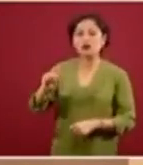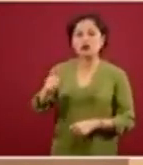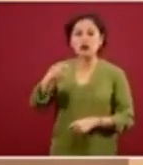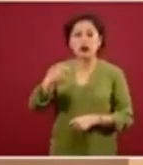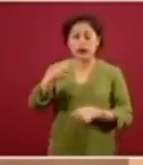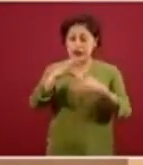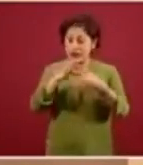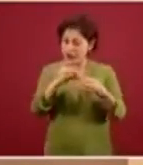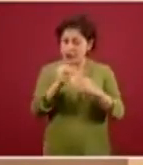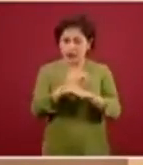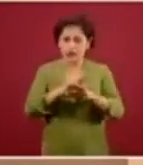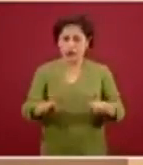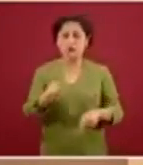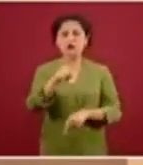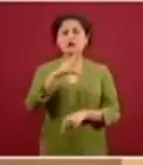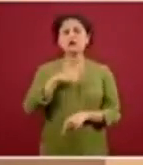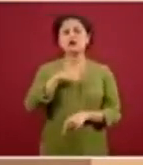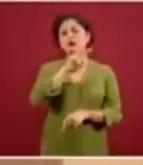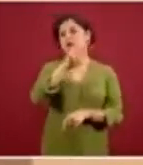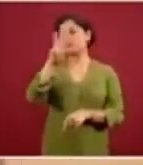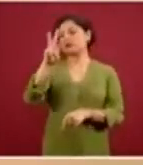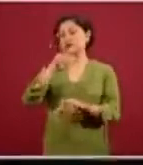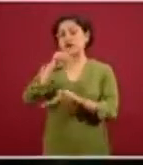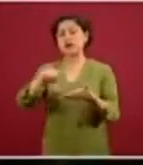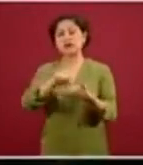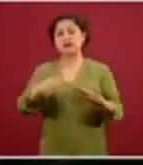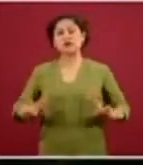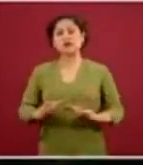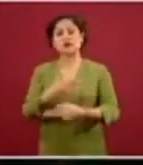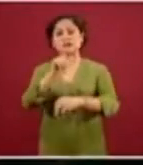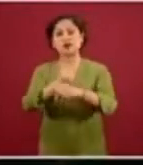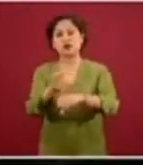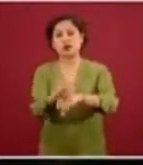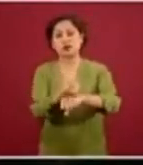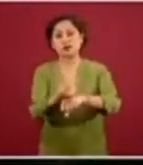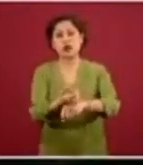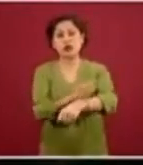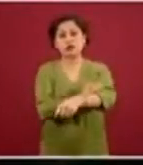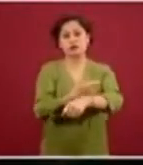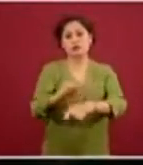de la Transfusión Sanguínea. La siguiente, por favor.